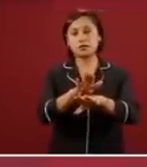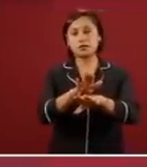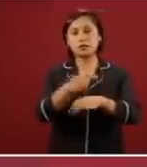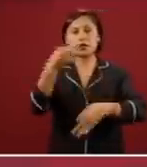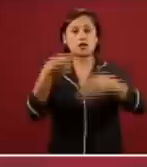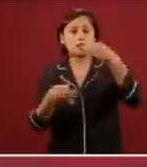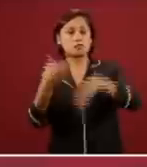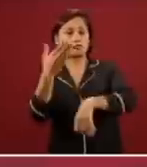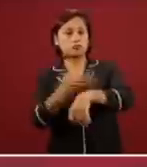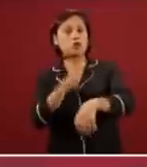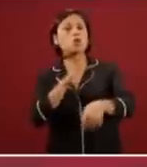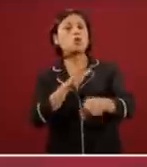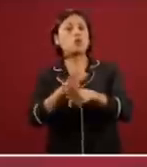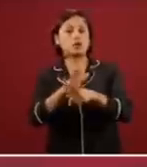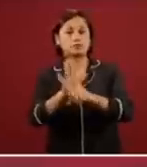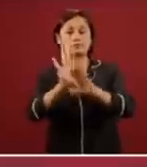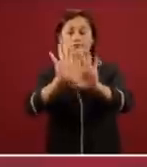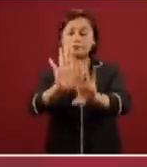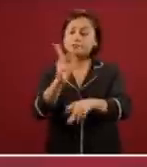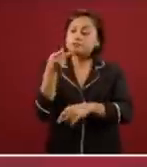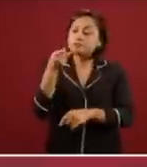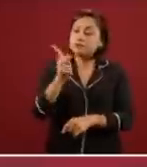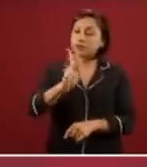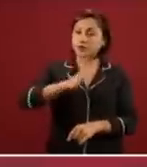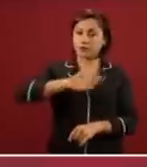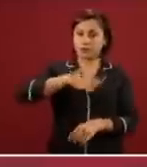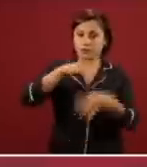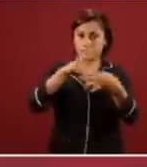jurídica. Yo quiero señalar